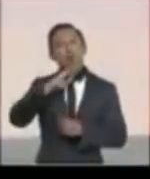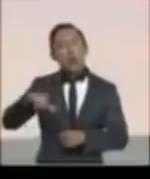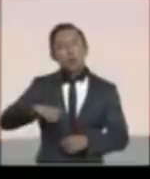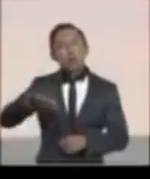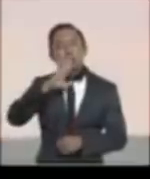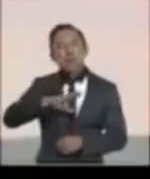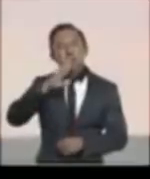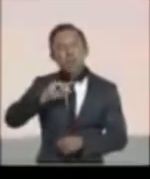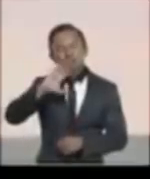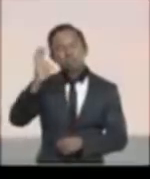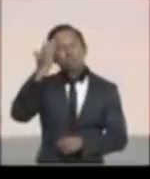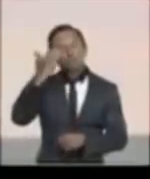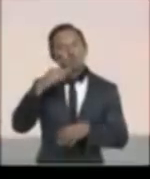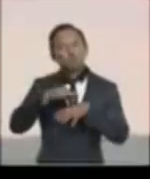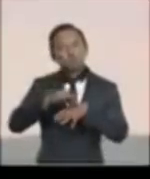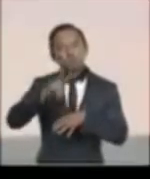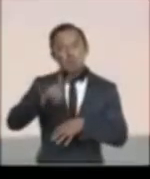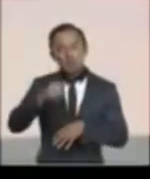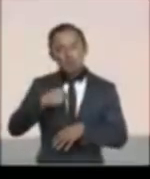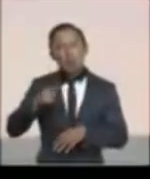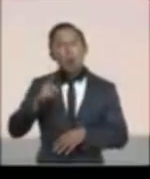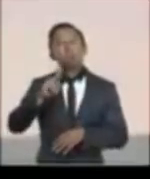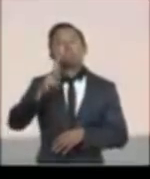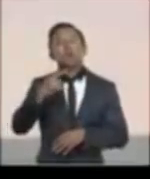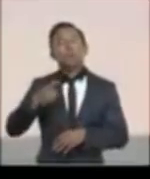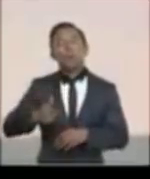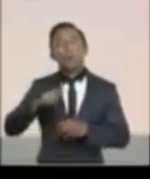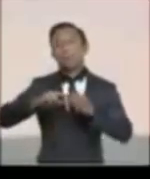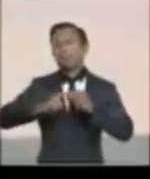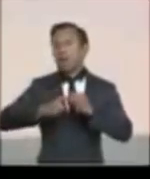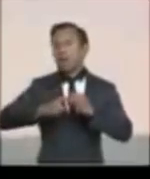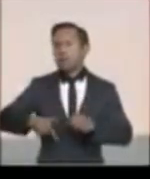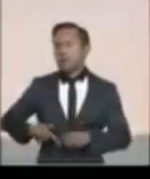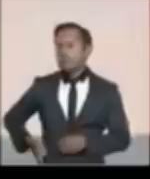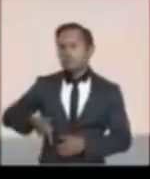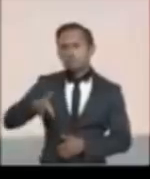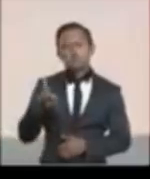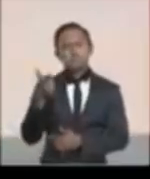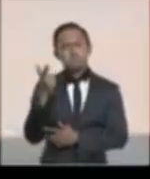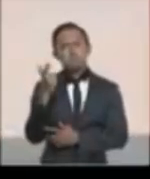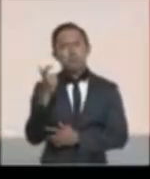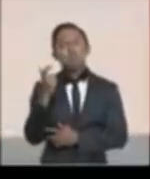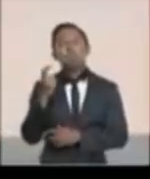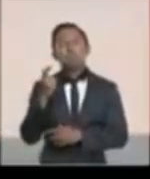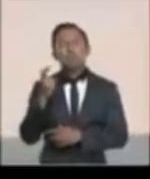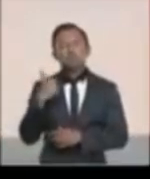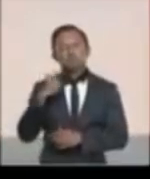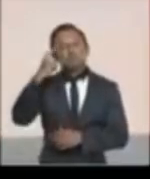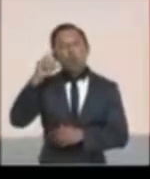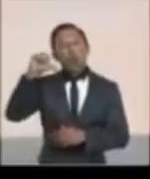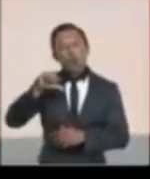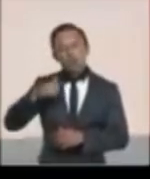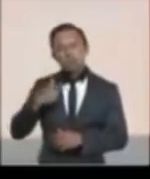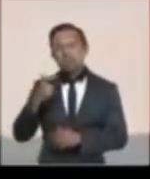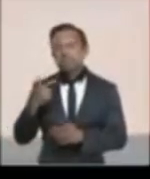bala que guardé, no la había sacado nunca. Hoy la traje precisamente porque miles de balas están tiradas en muchas